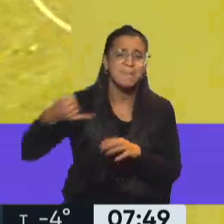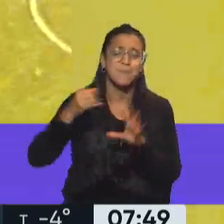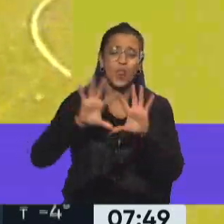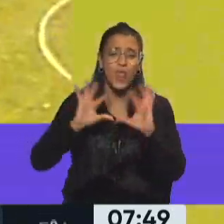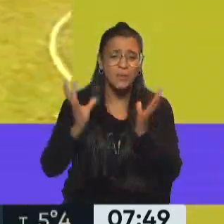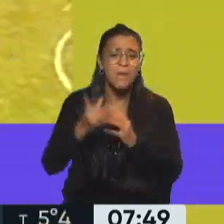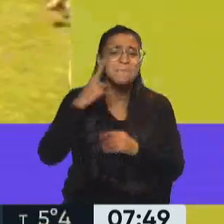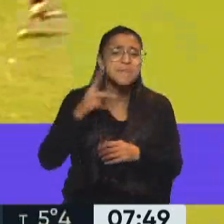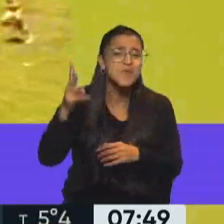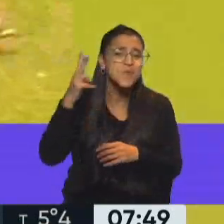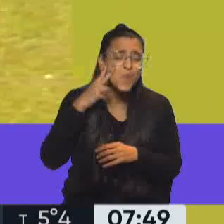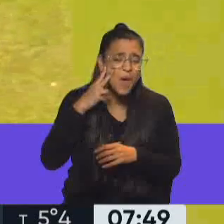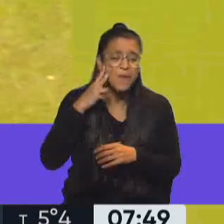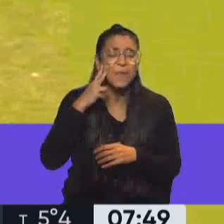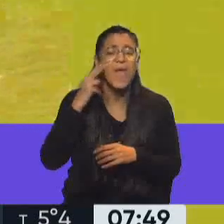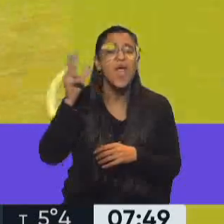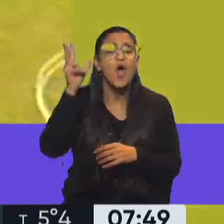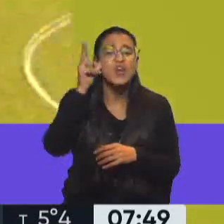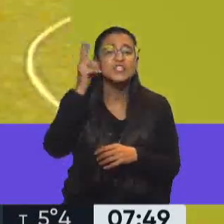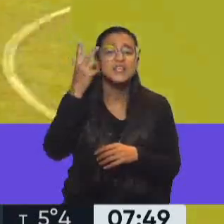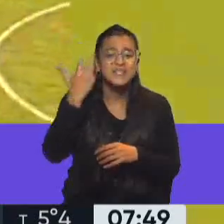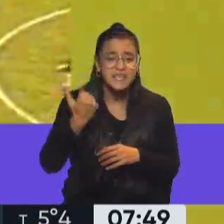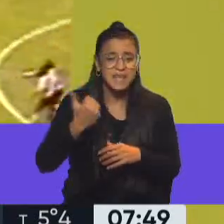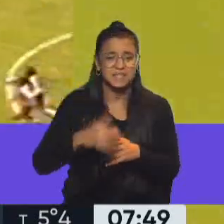mundo 1986